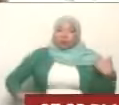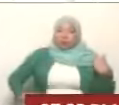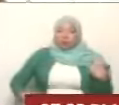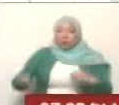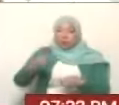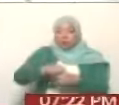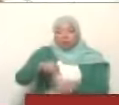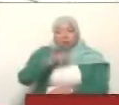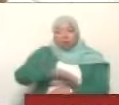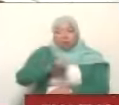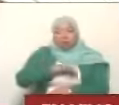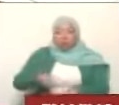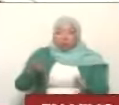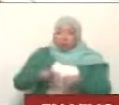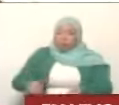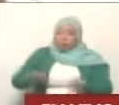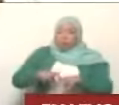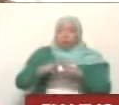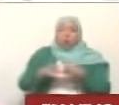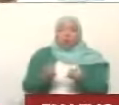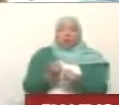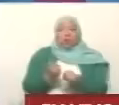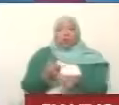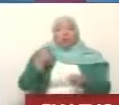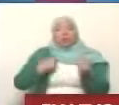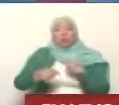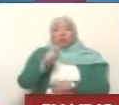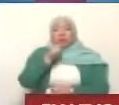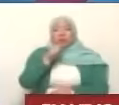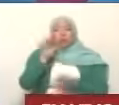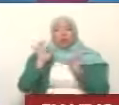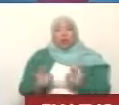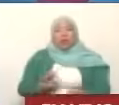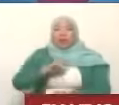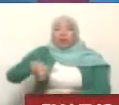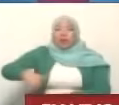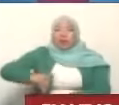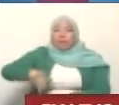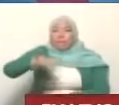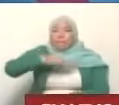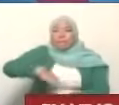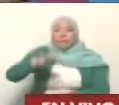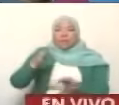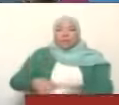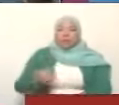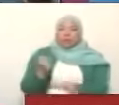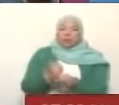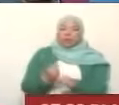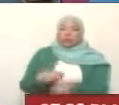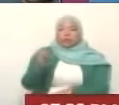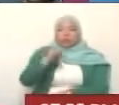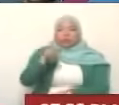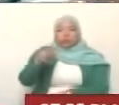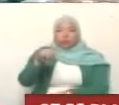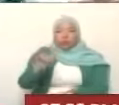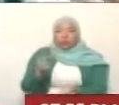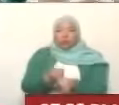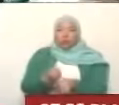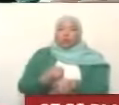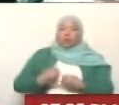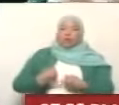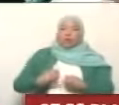Centro de Investigaciones de Zonas Económicas Especiales de la Universidad de Shenzhen. Querida